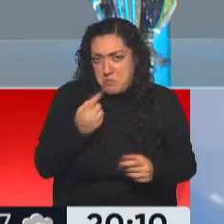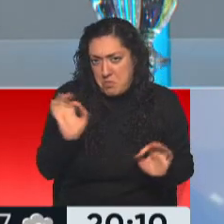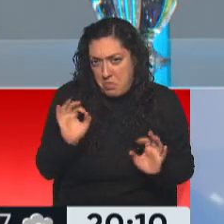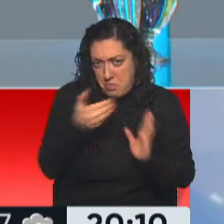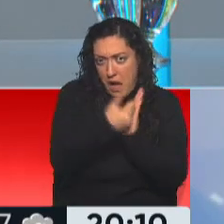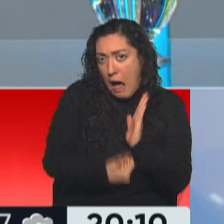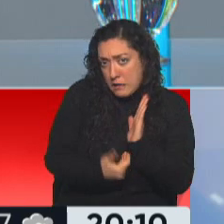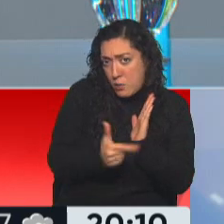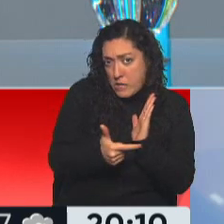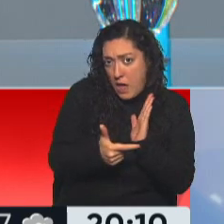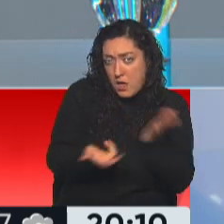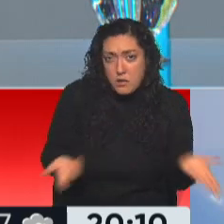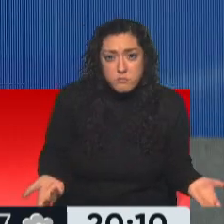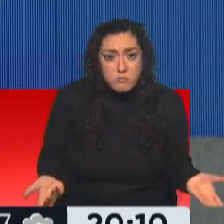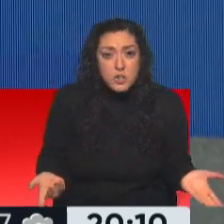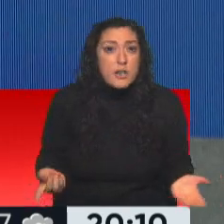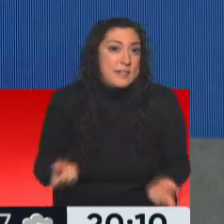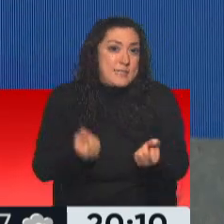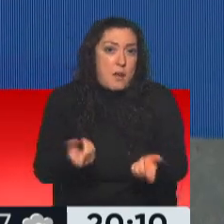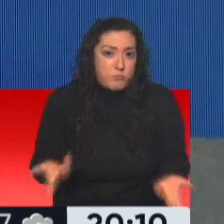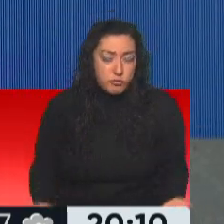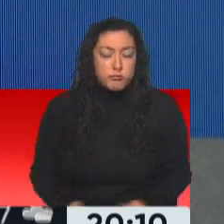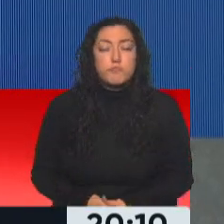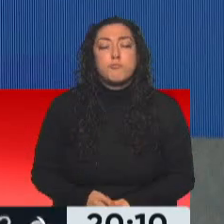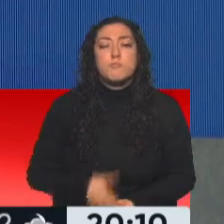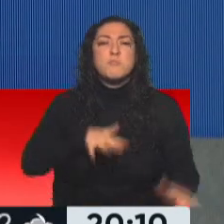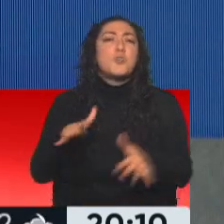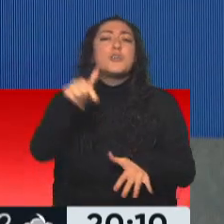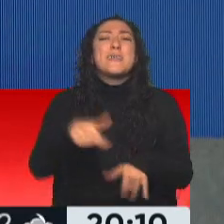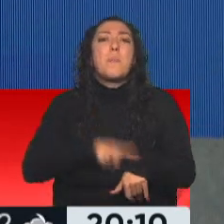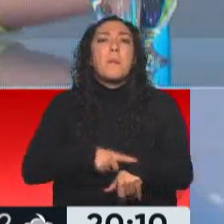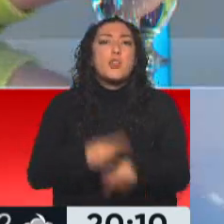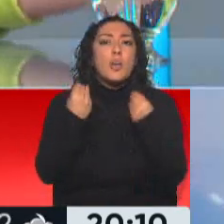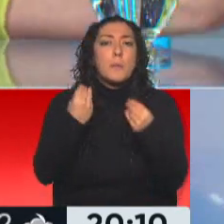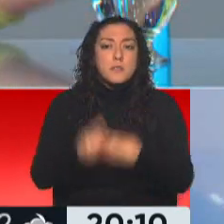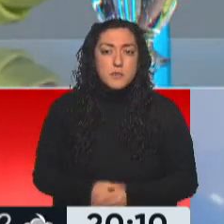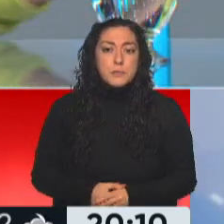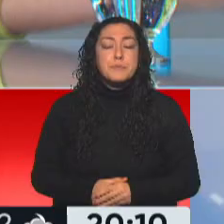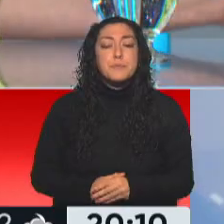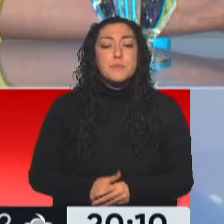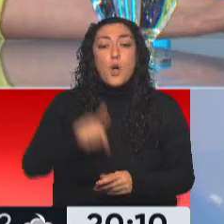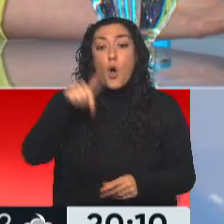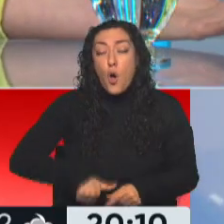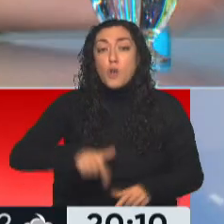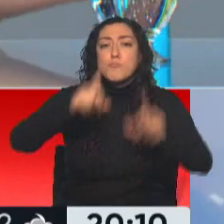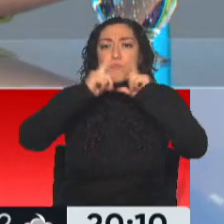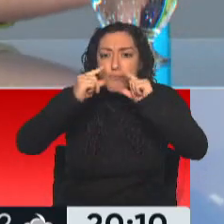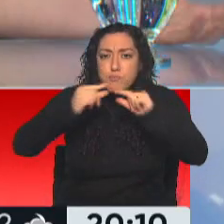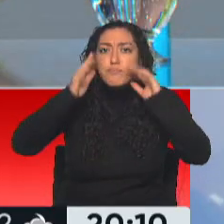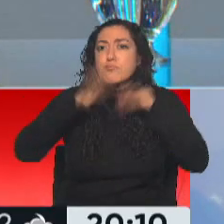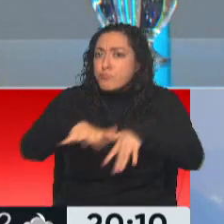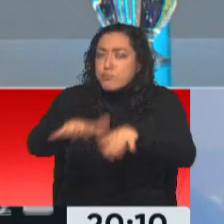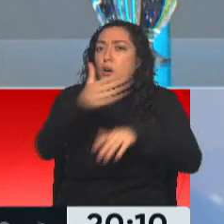necesitamos que las actas estén. A ver, Leticia, ¿cuál es la situación ahora? Bueno, la situación, hoy hubo movilizaciones por parte de seguidores